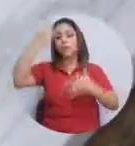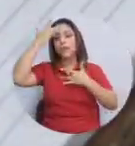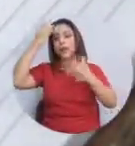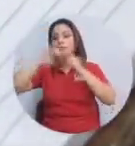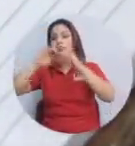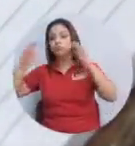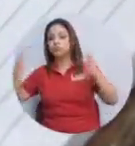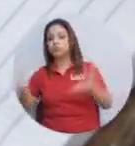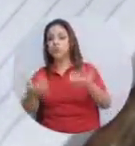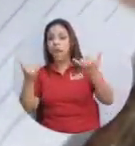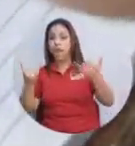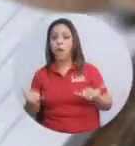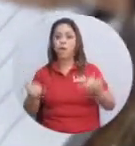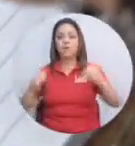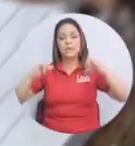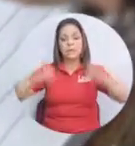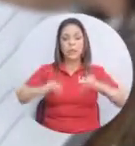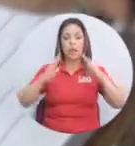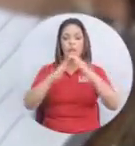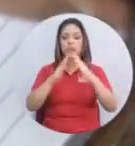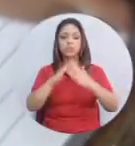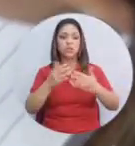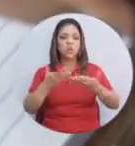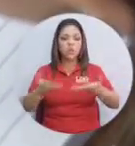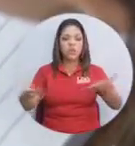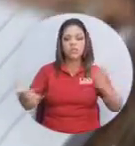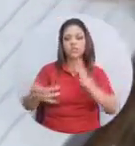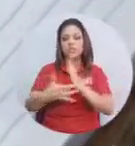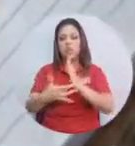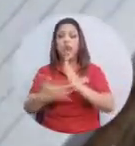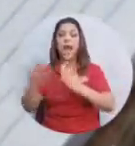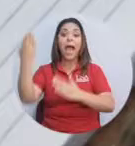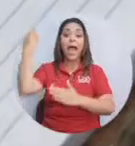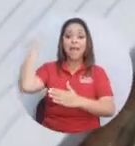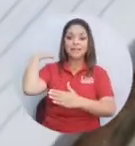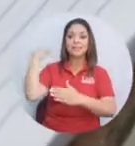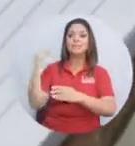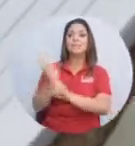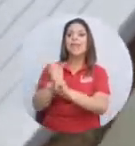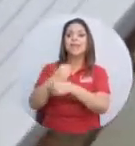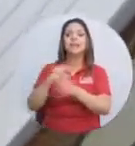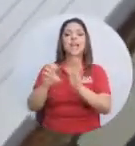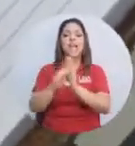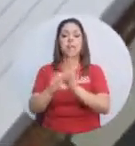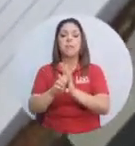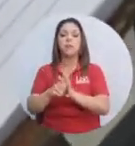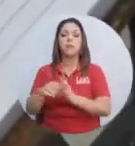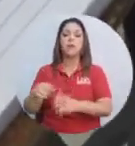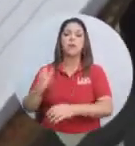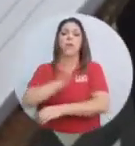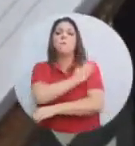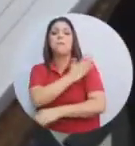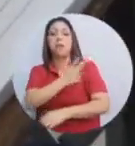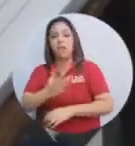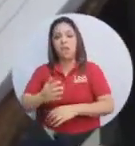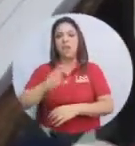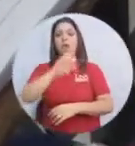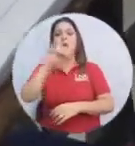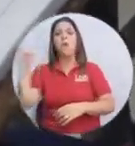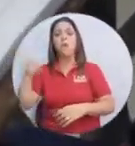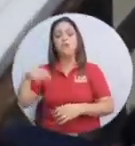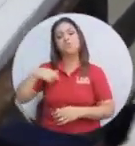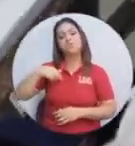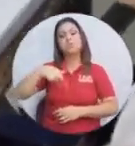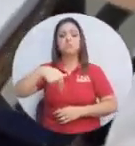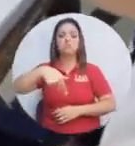lo que me hacían presencial, burlarse, hacerme zancadillas, golpearme, hacerme a mí la persona